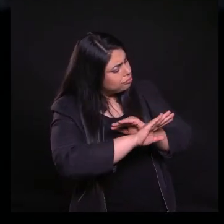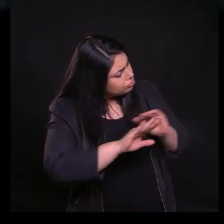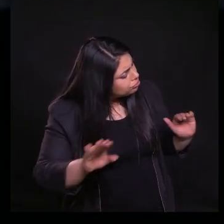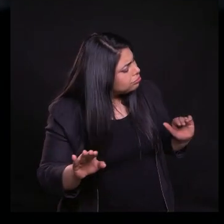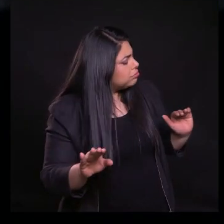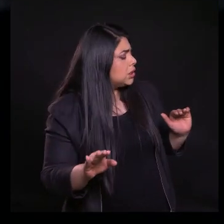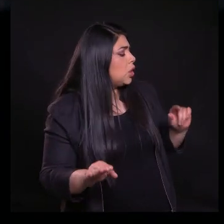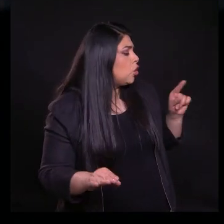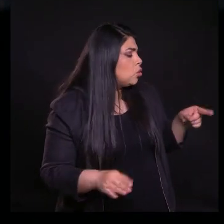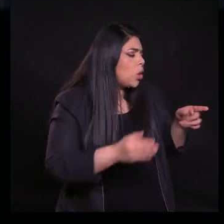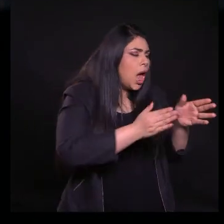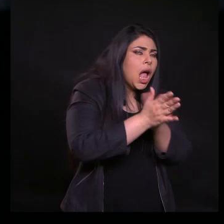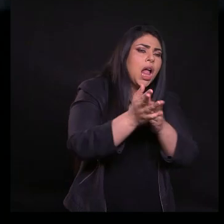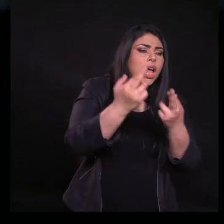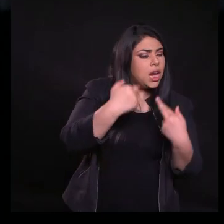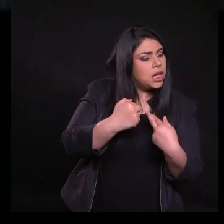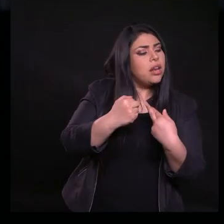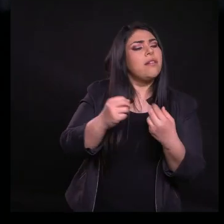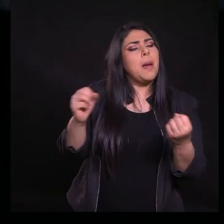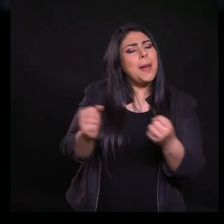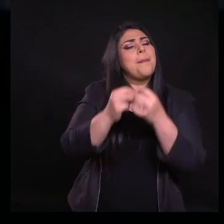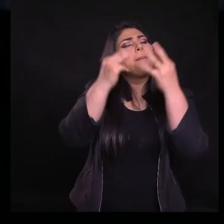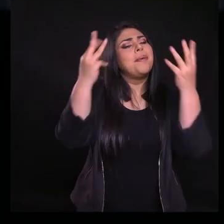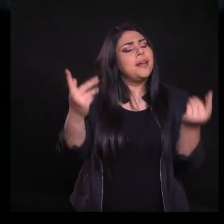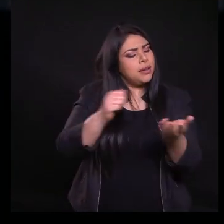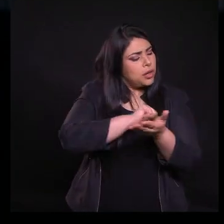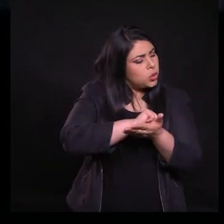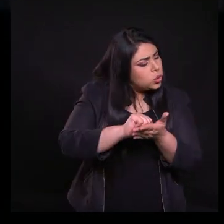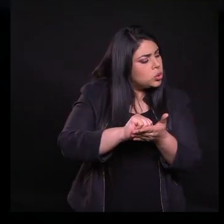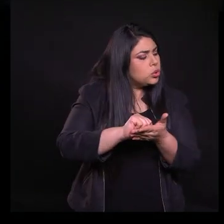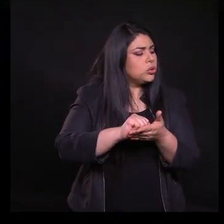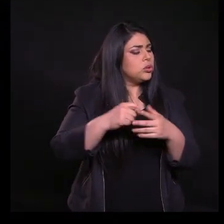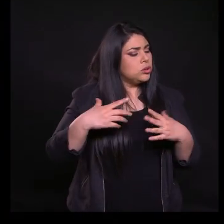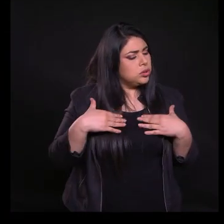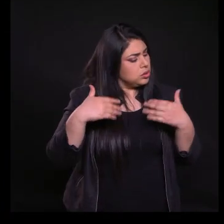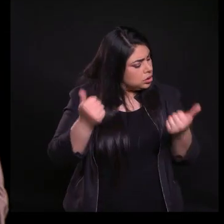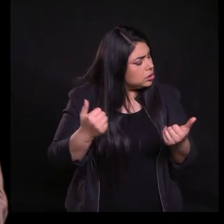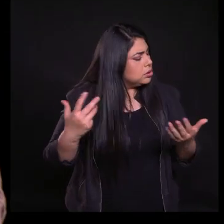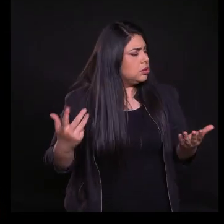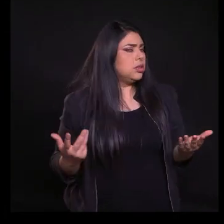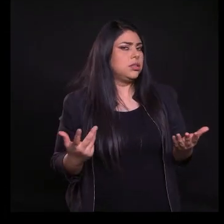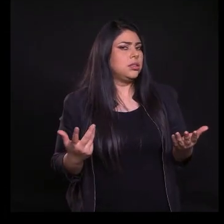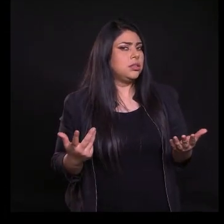aproveche el milagro de sanidad que en esa cruz yo compré wow